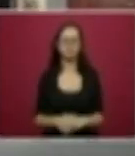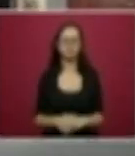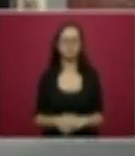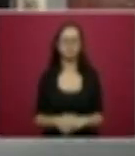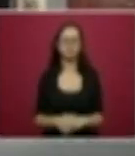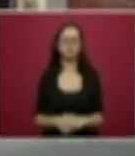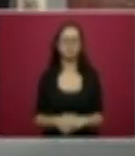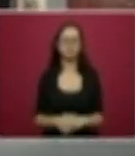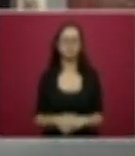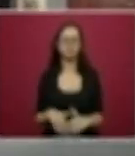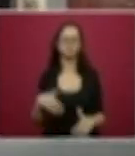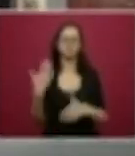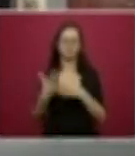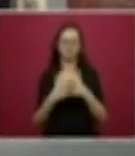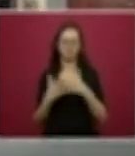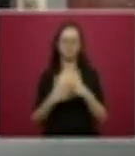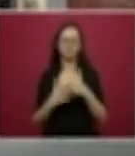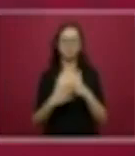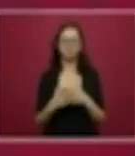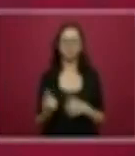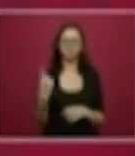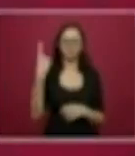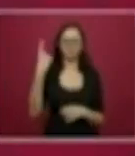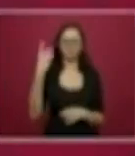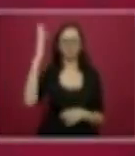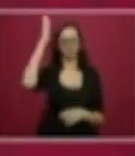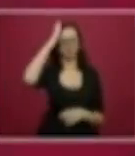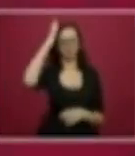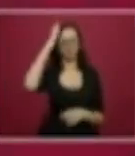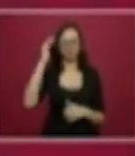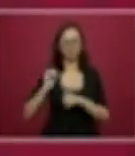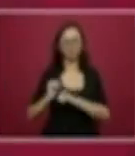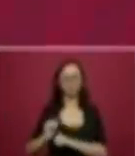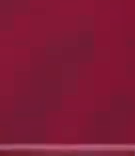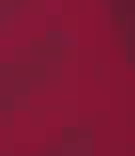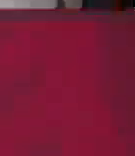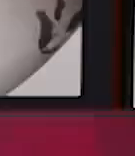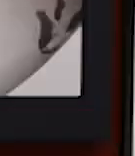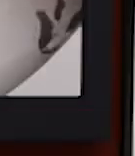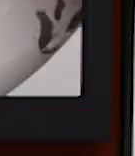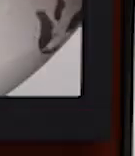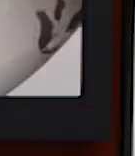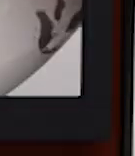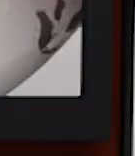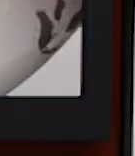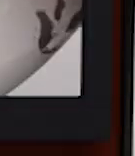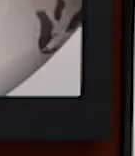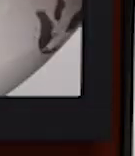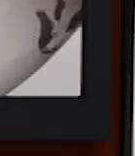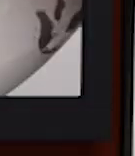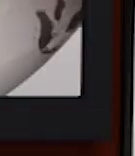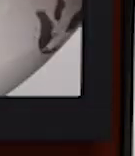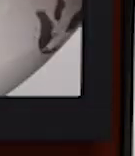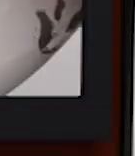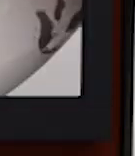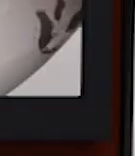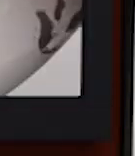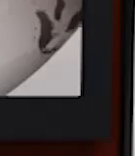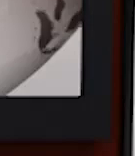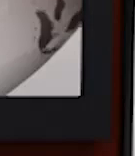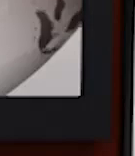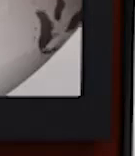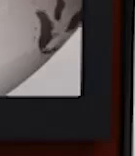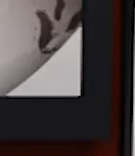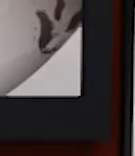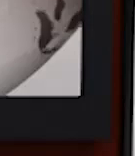causa es que las clases medias sufran mucho la clase media es muy pequeña